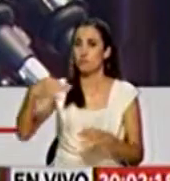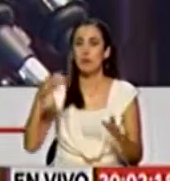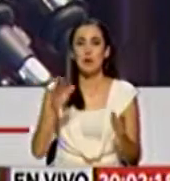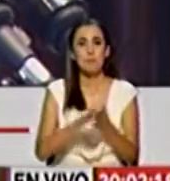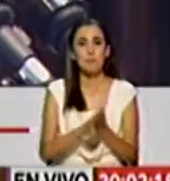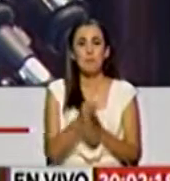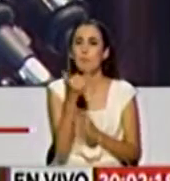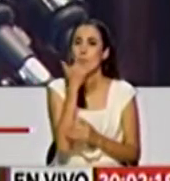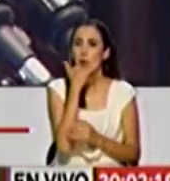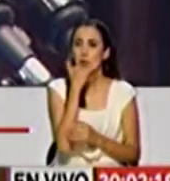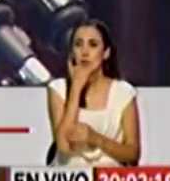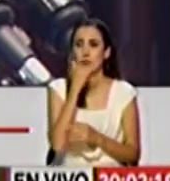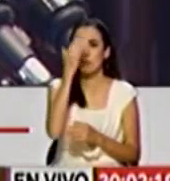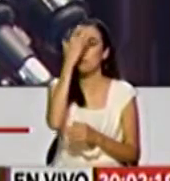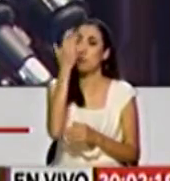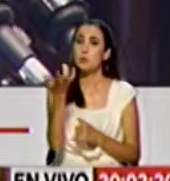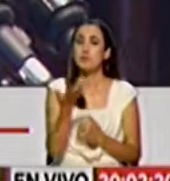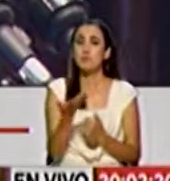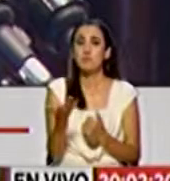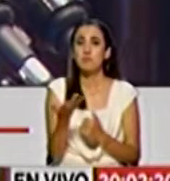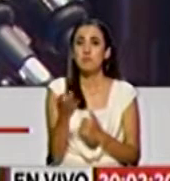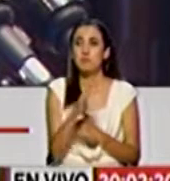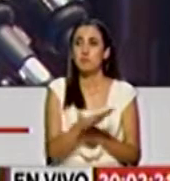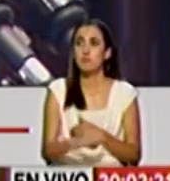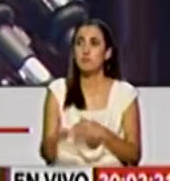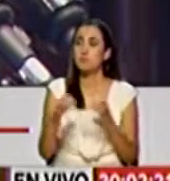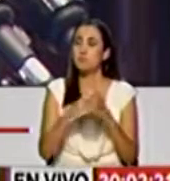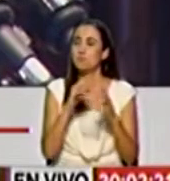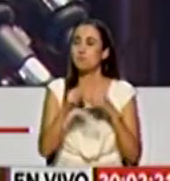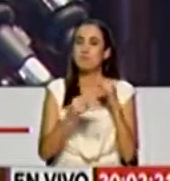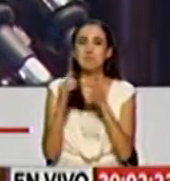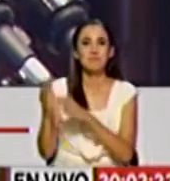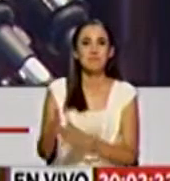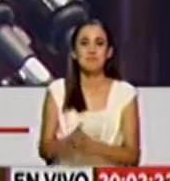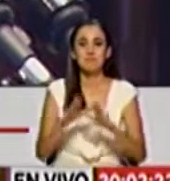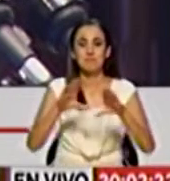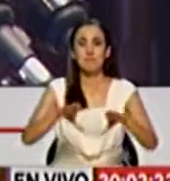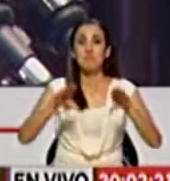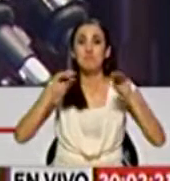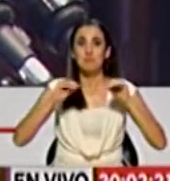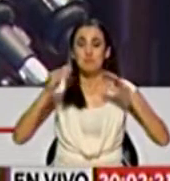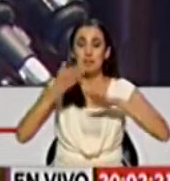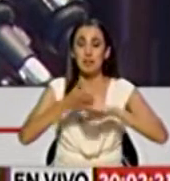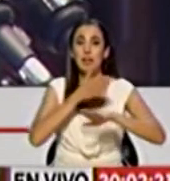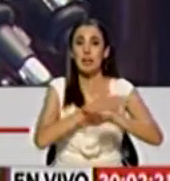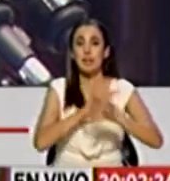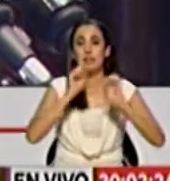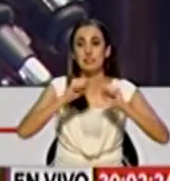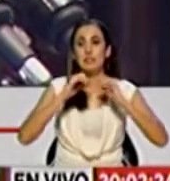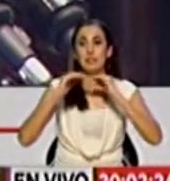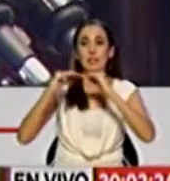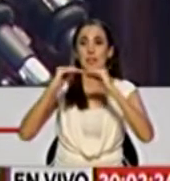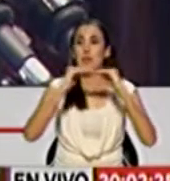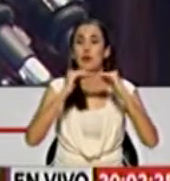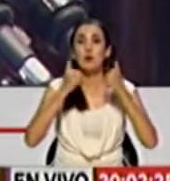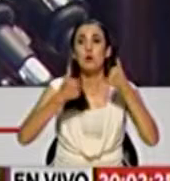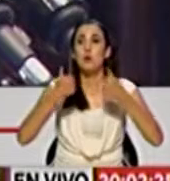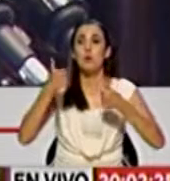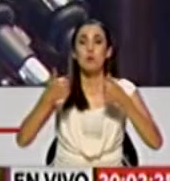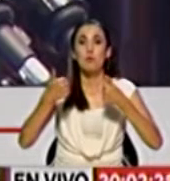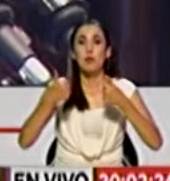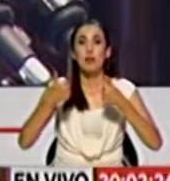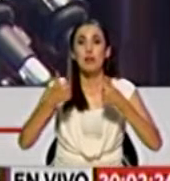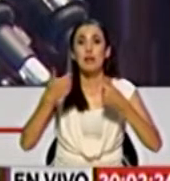anormal, porque posiblemente de lo que se puede establecer, o preliminarmente se puede establecer, es que la persona